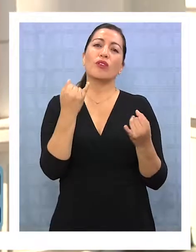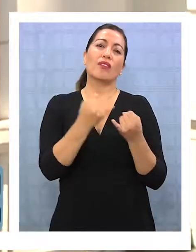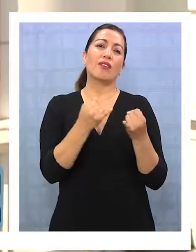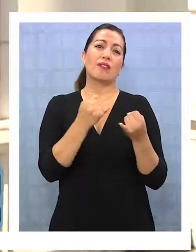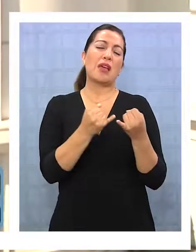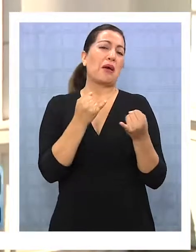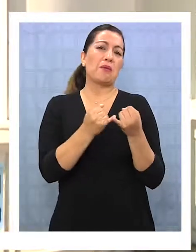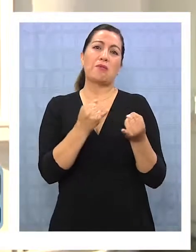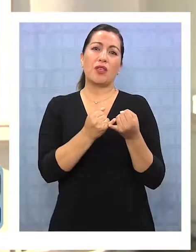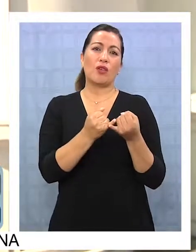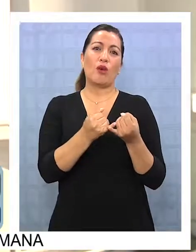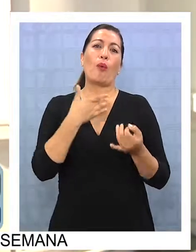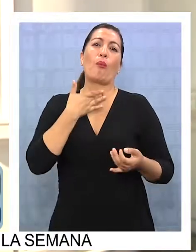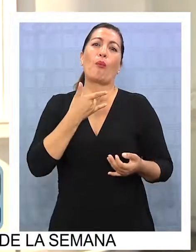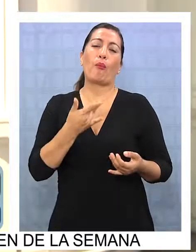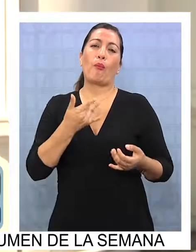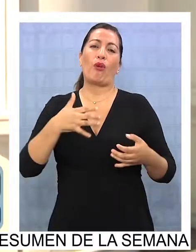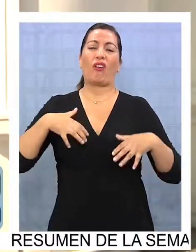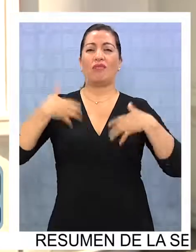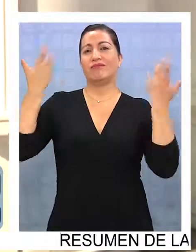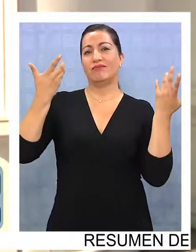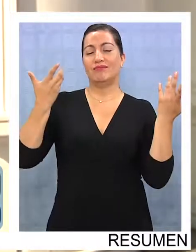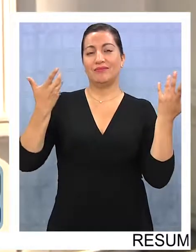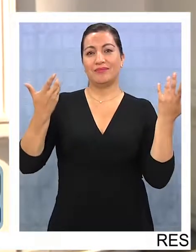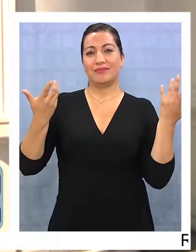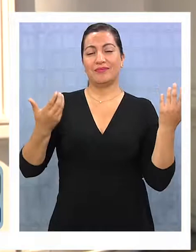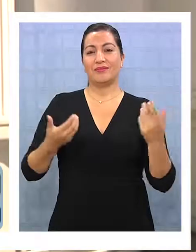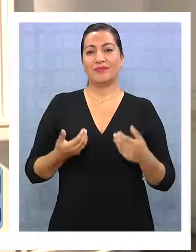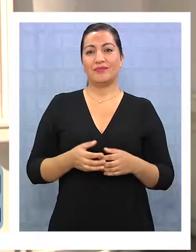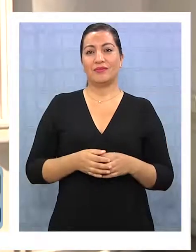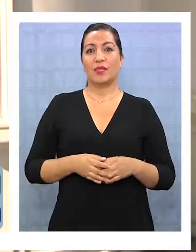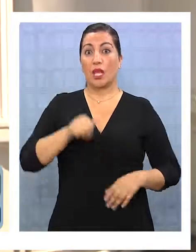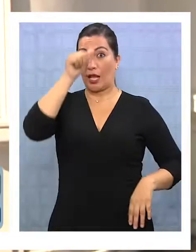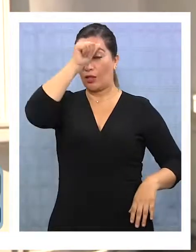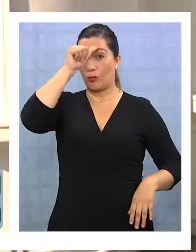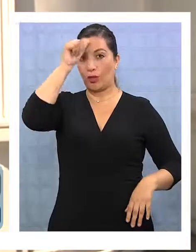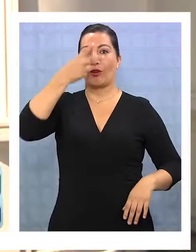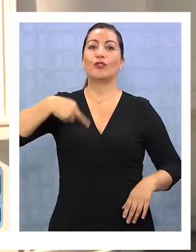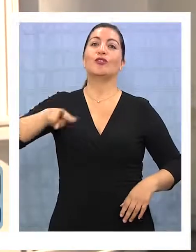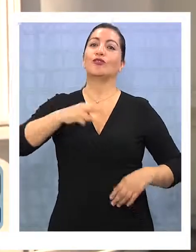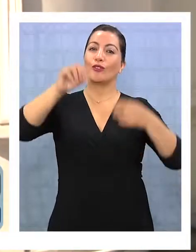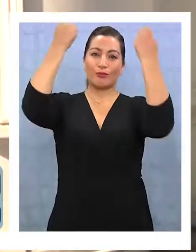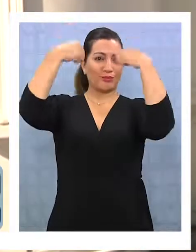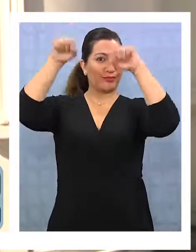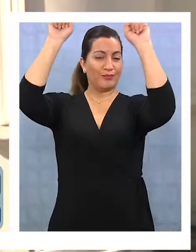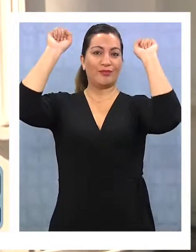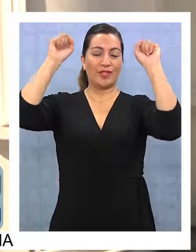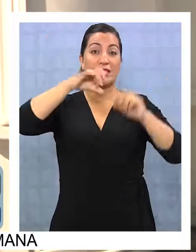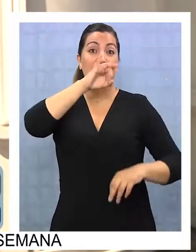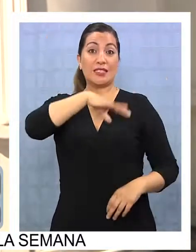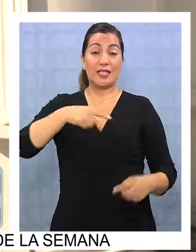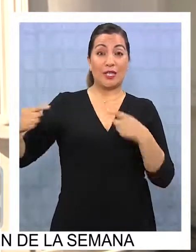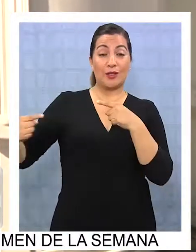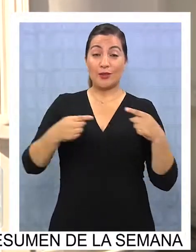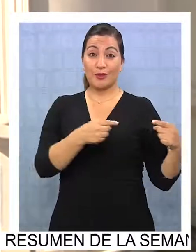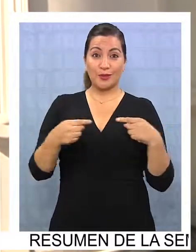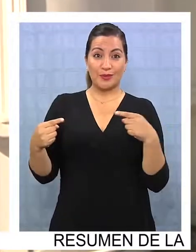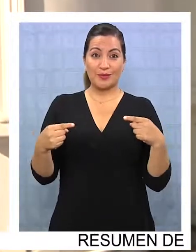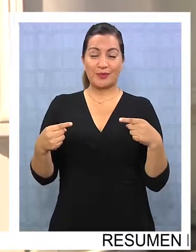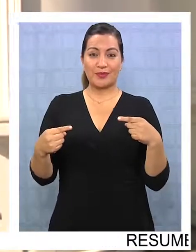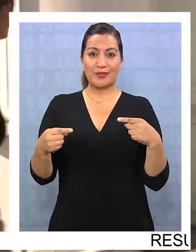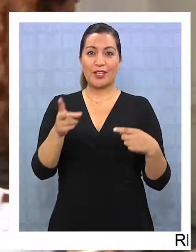comportarse de esa forma. Y el domingo vamos a ganar. Si Chile juega como viene jugando,